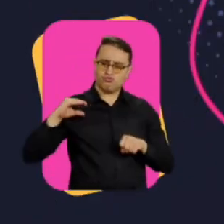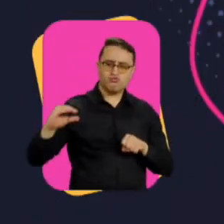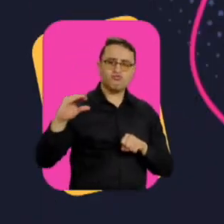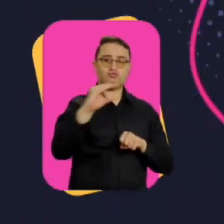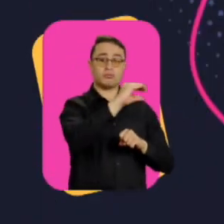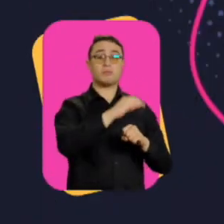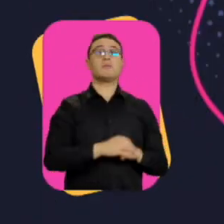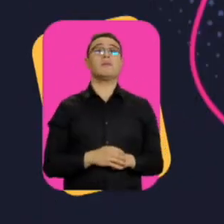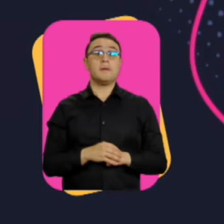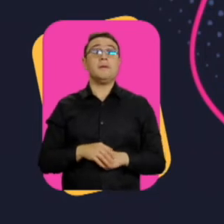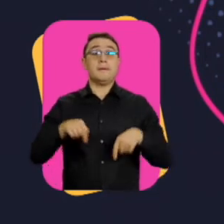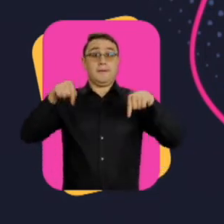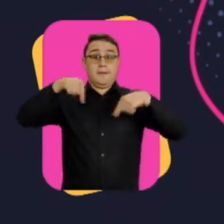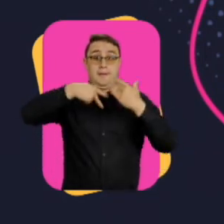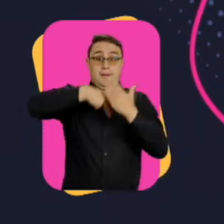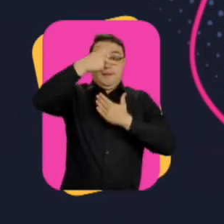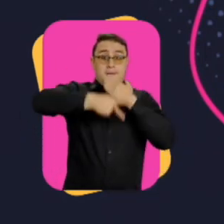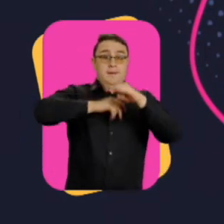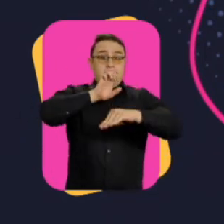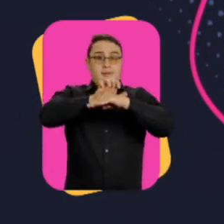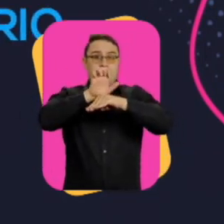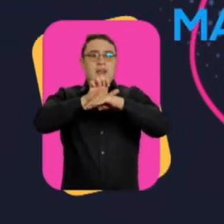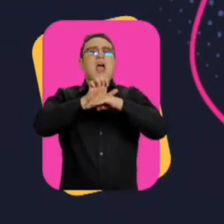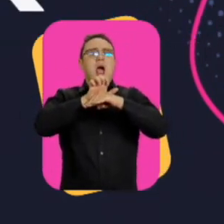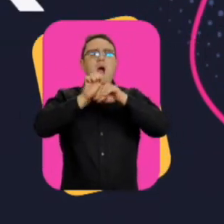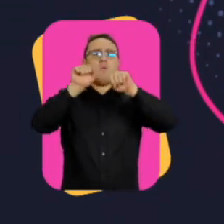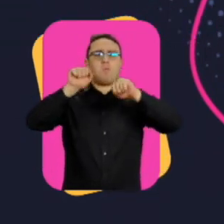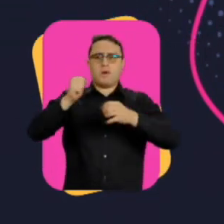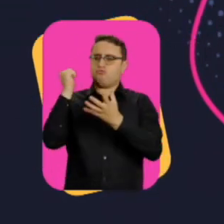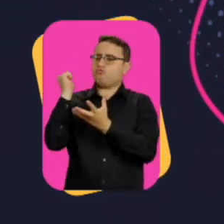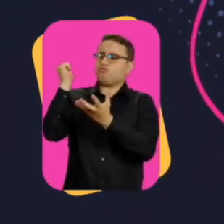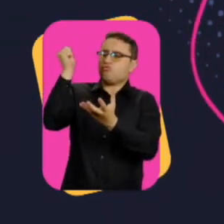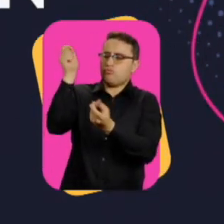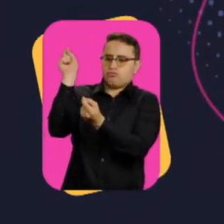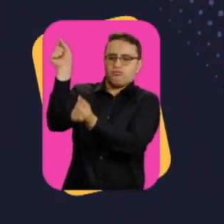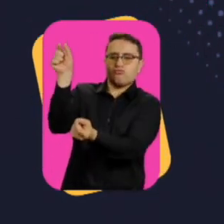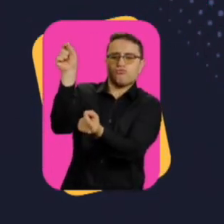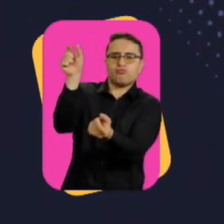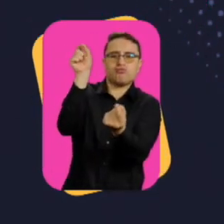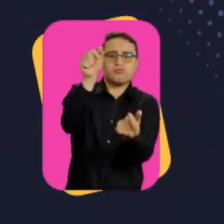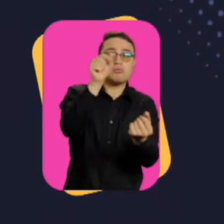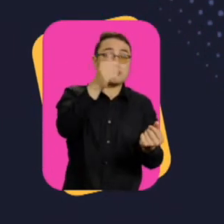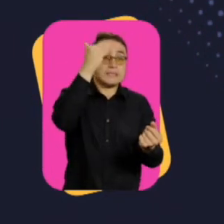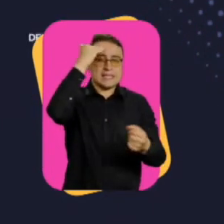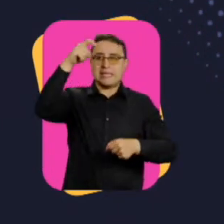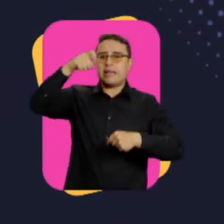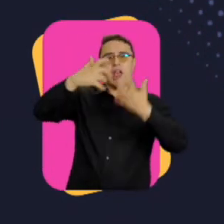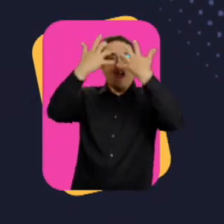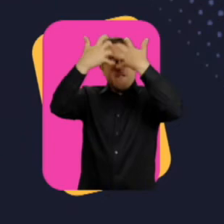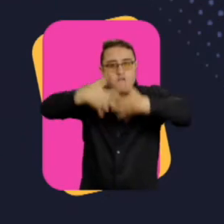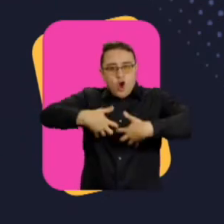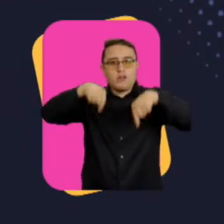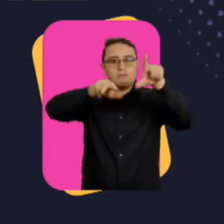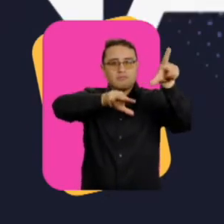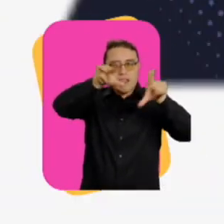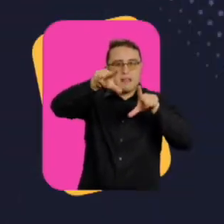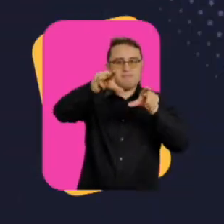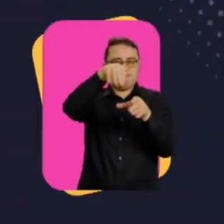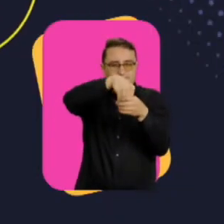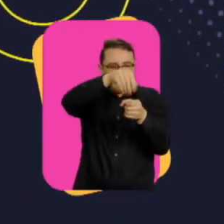proyectos de la entidad garantizan el margen necesario para cubrir las necesidades de operación y funcionamiento del